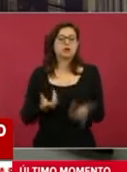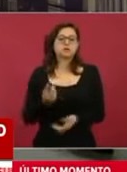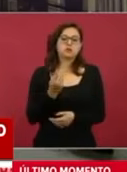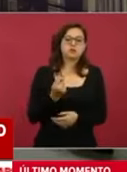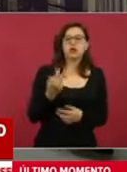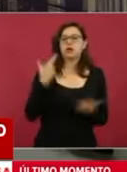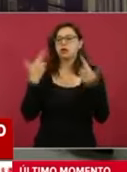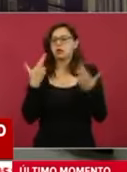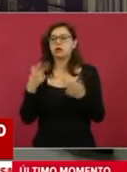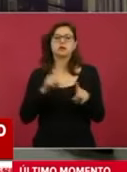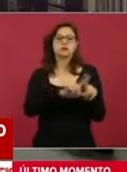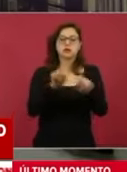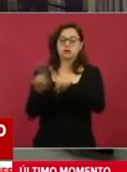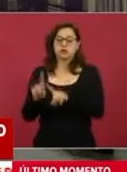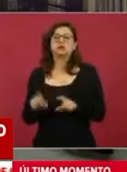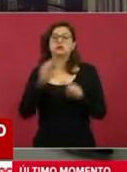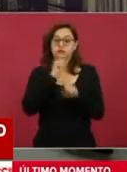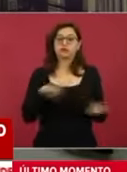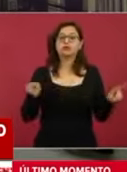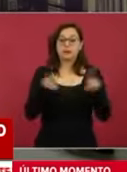limitando la libertad de expresión.